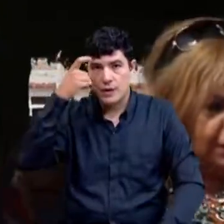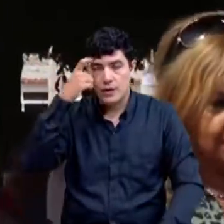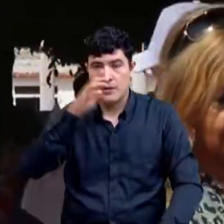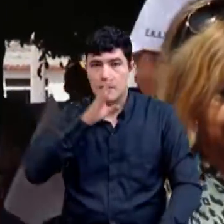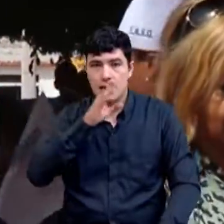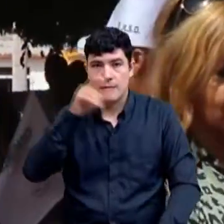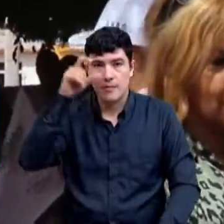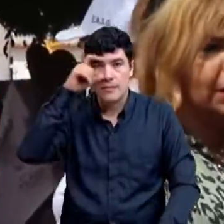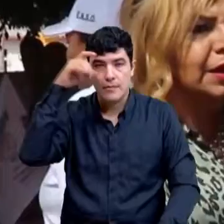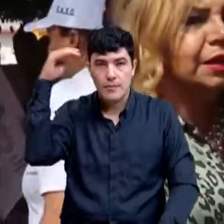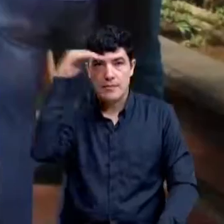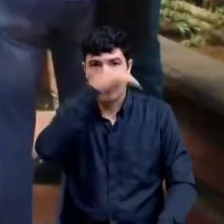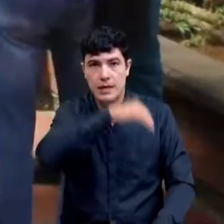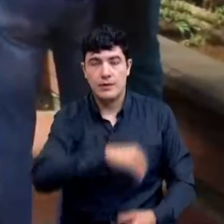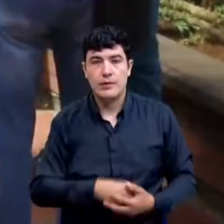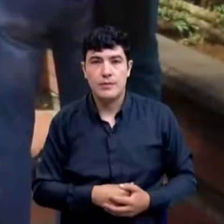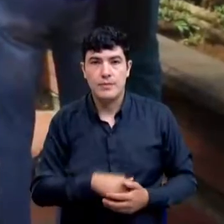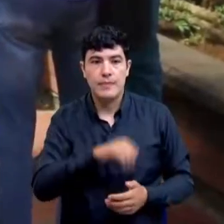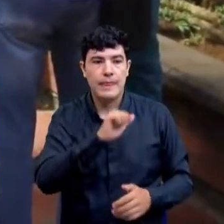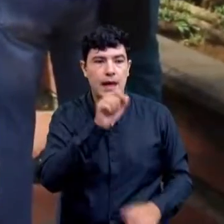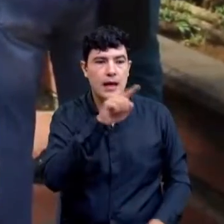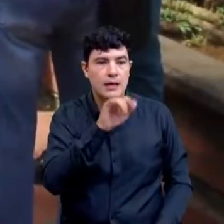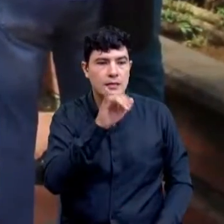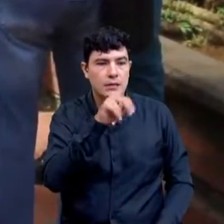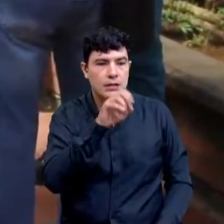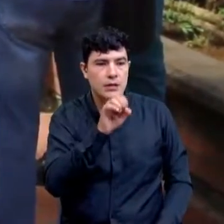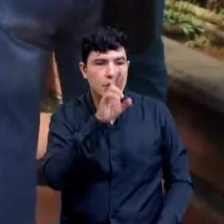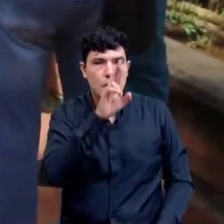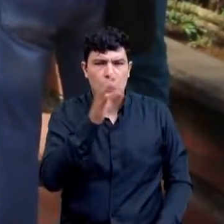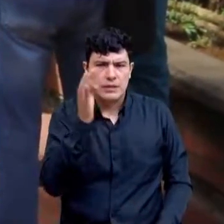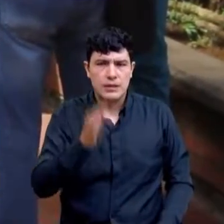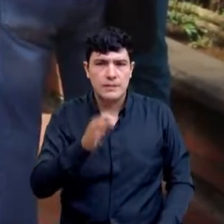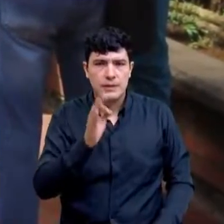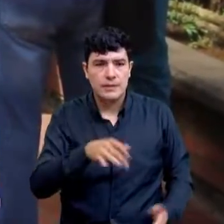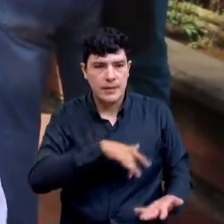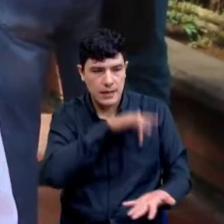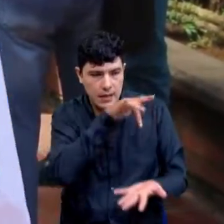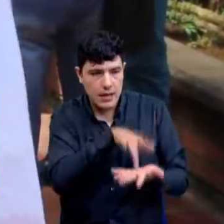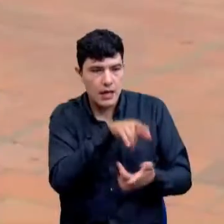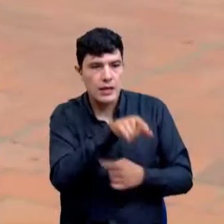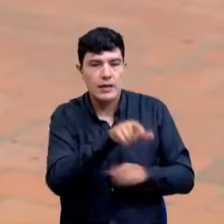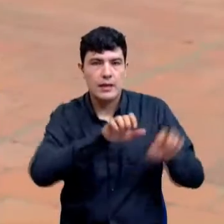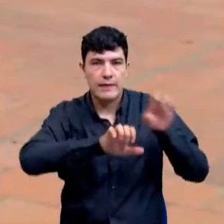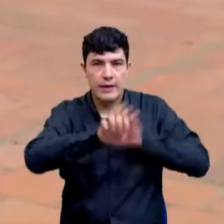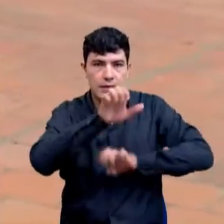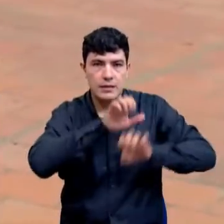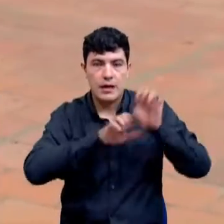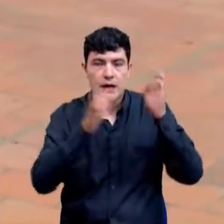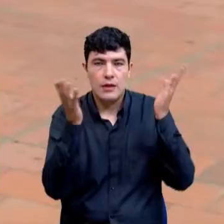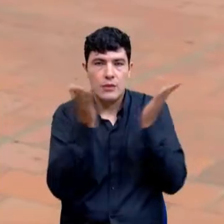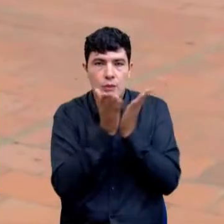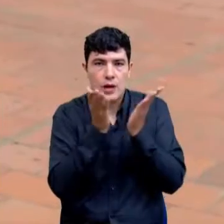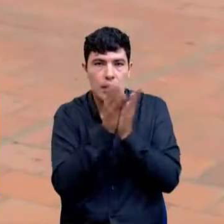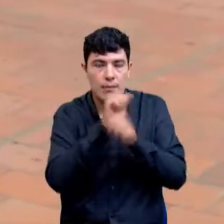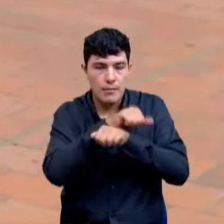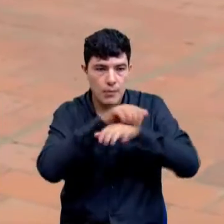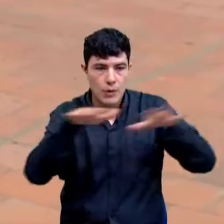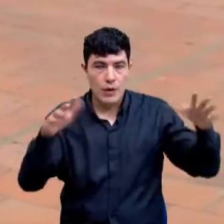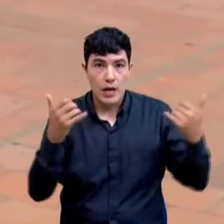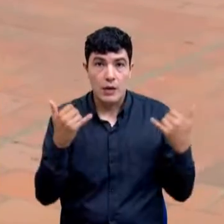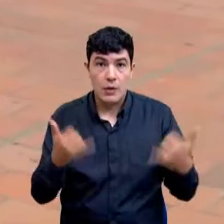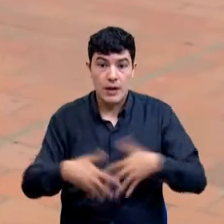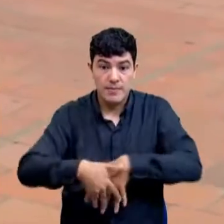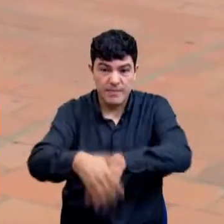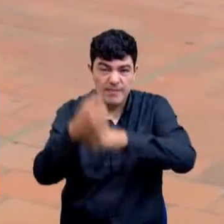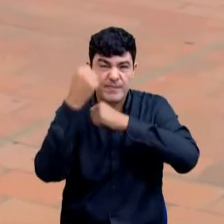Gustavo Petro. Asinor siempre presente en defensa de la educación pública. Se espera entonces que este plantón